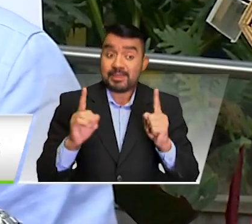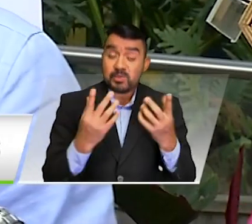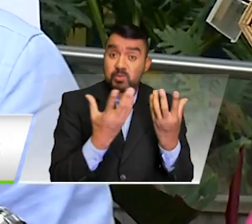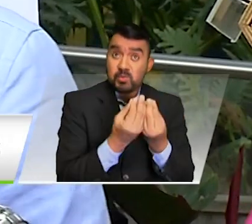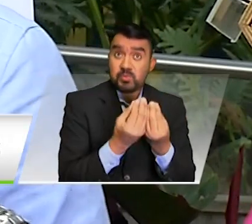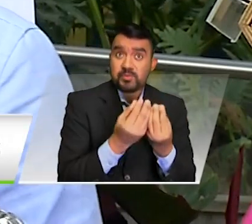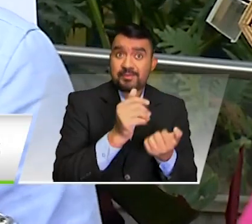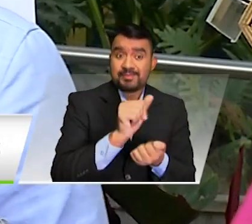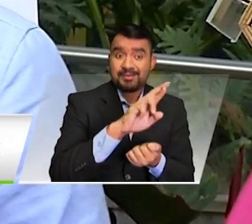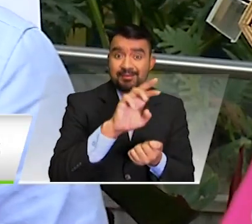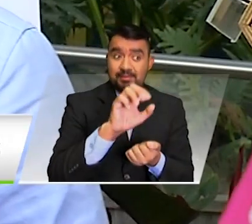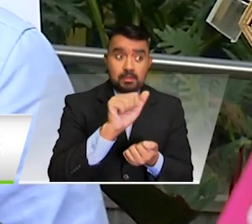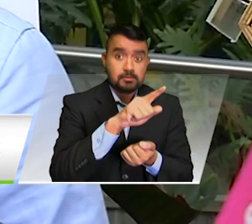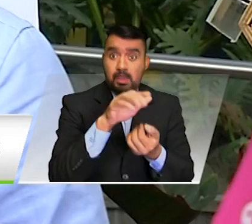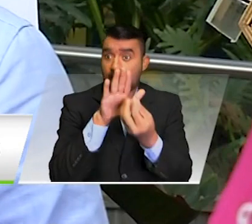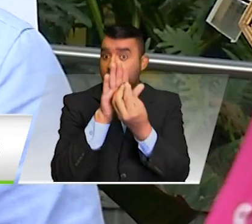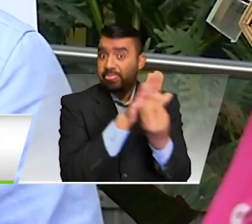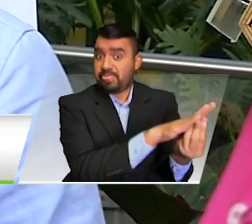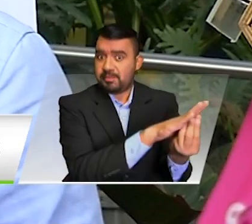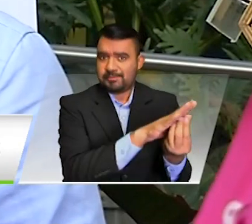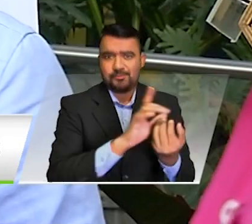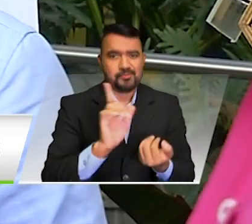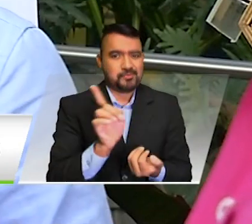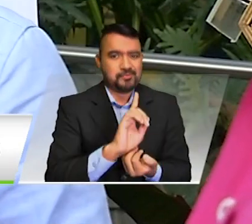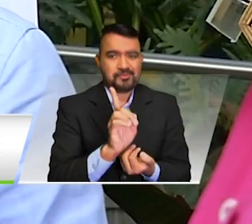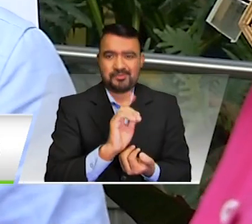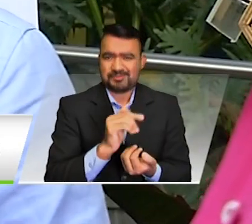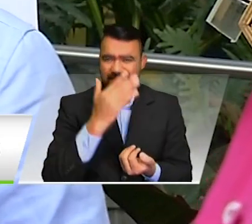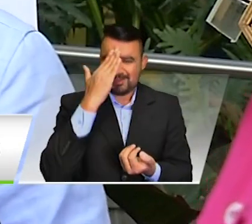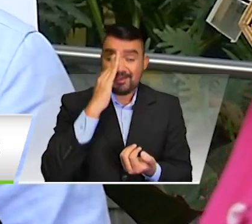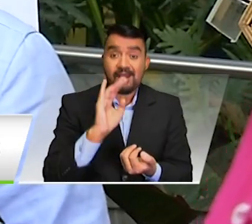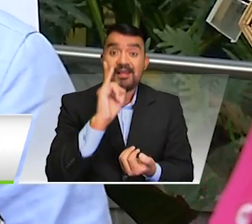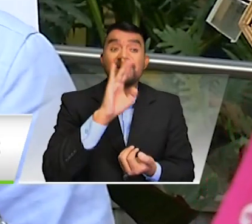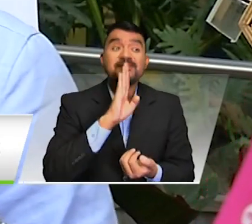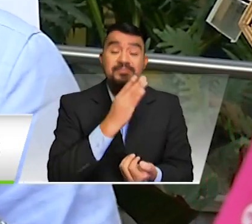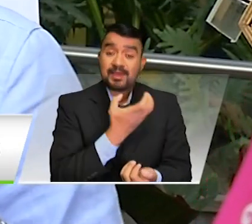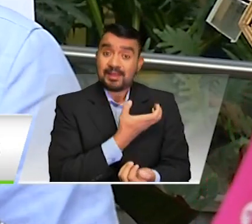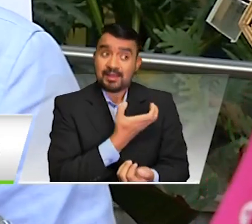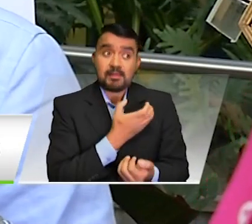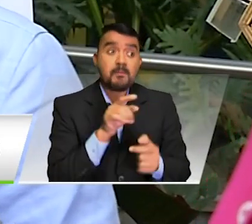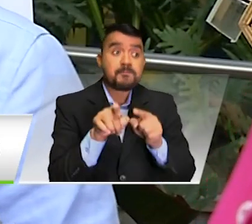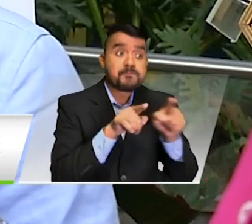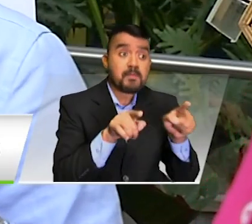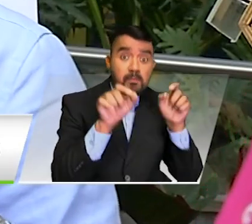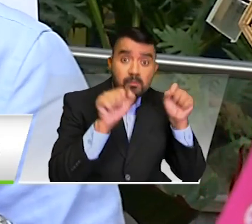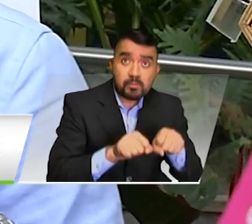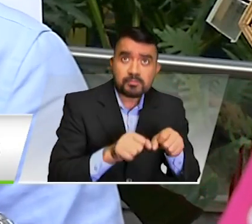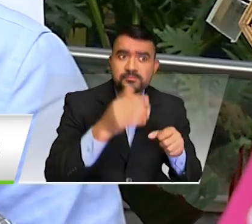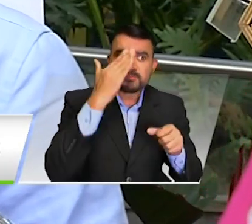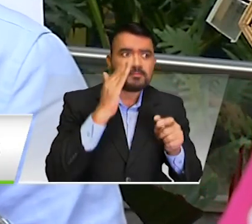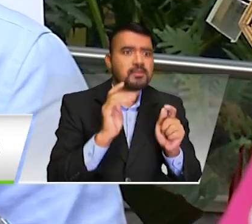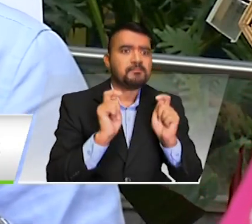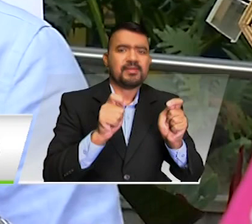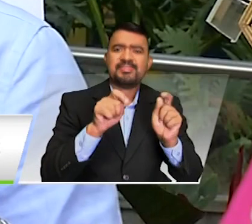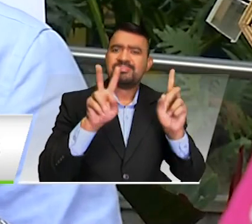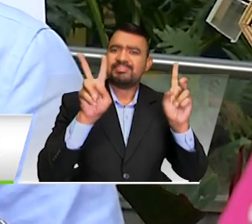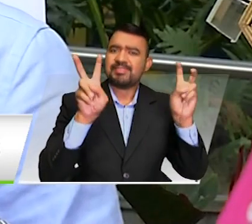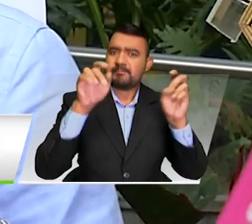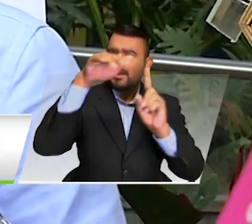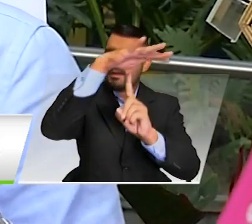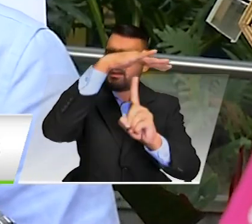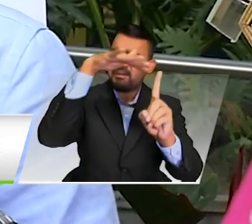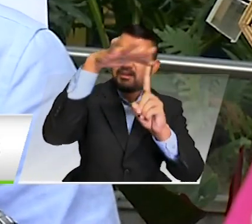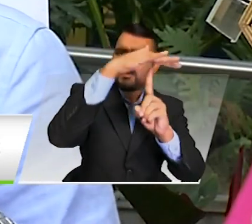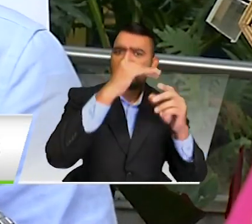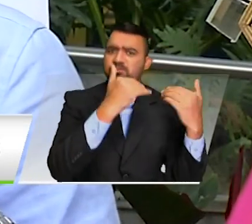competencias los futuros alcaldes que quieran adquirirla el ejercicio de la autoridad ambiental no será preside no será posible dado